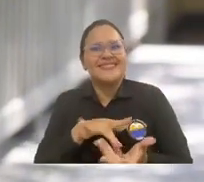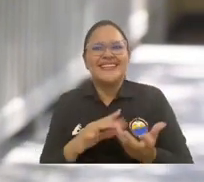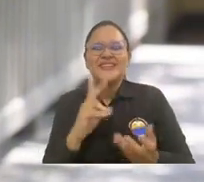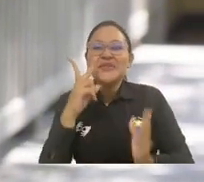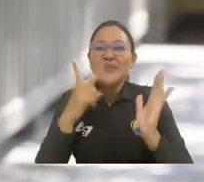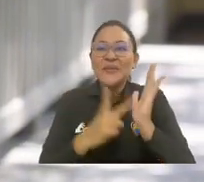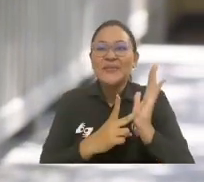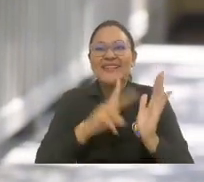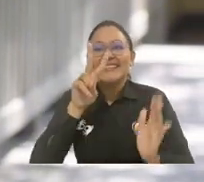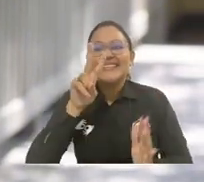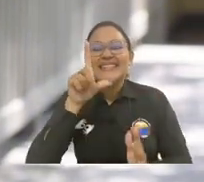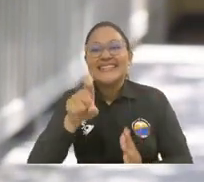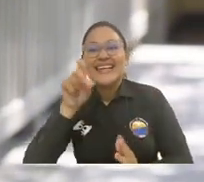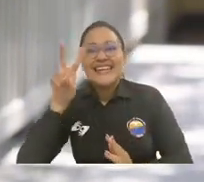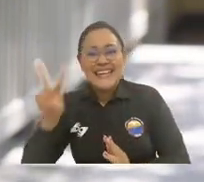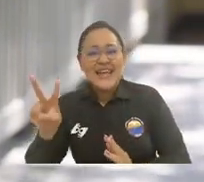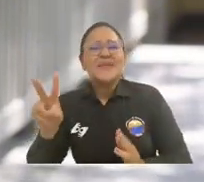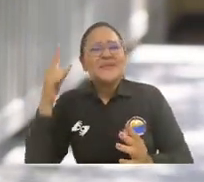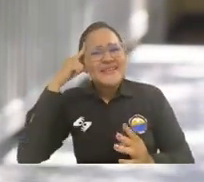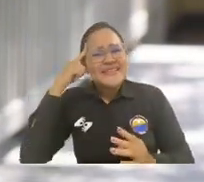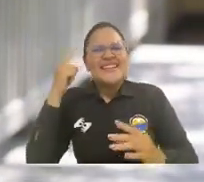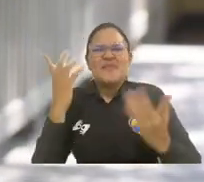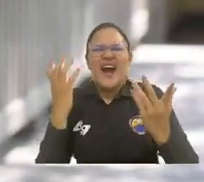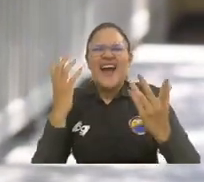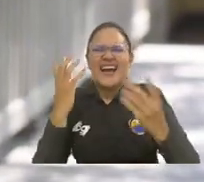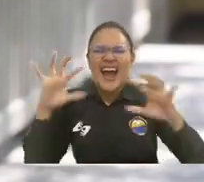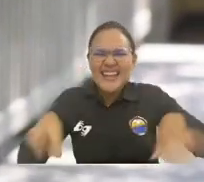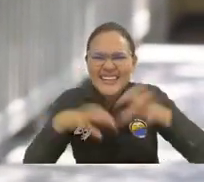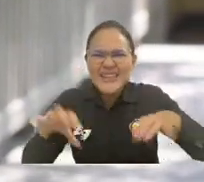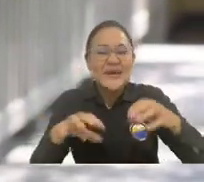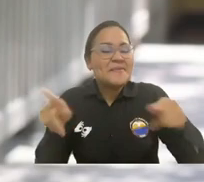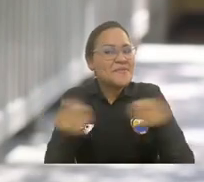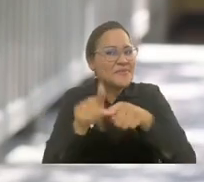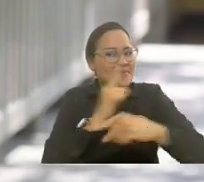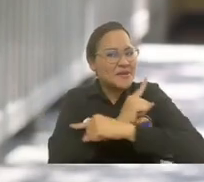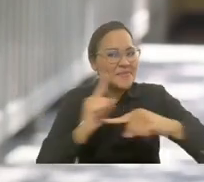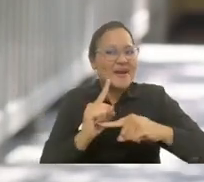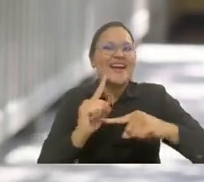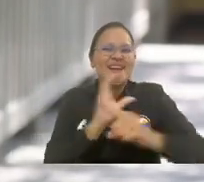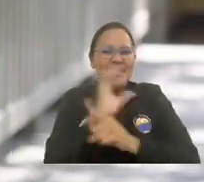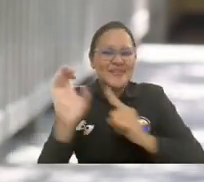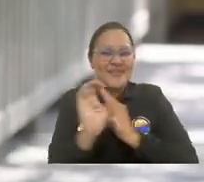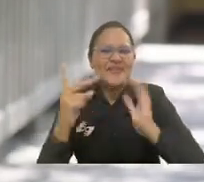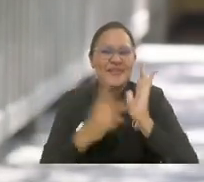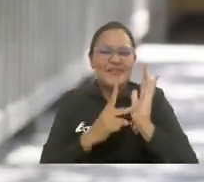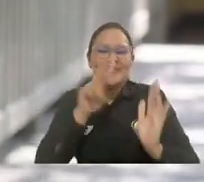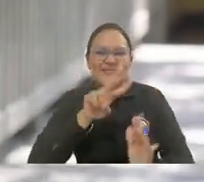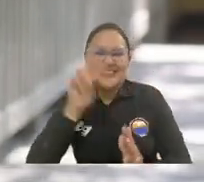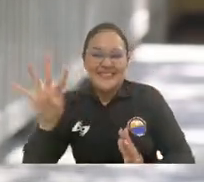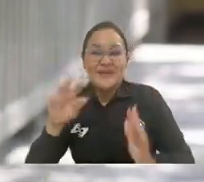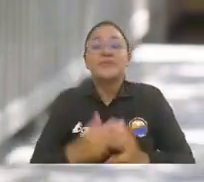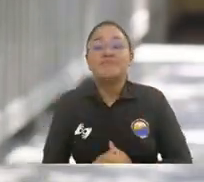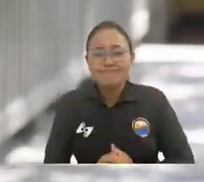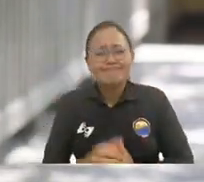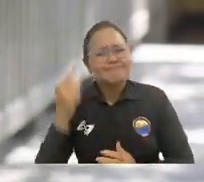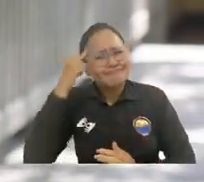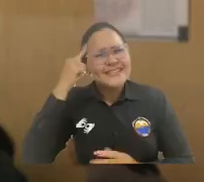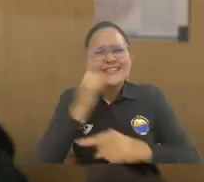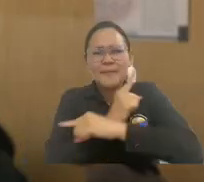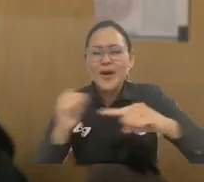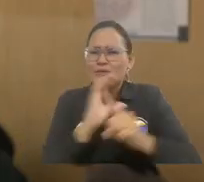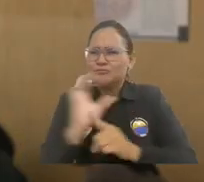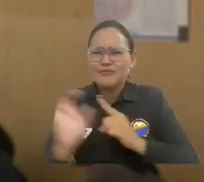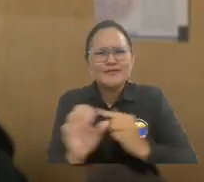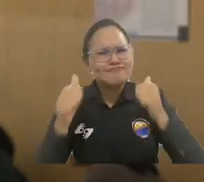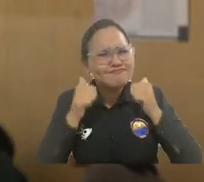la oportunidad de poder estar en esos 100 años de la Universidad del Magdalena y poder vivir todas esas experiencias y todas esas visiones que tuvimos en el 2024